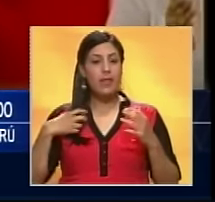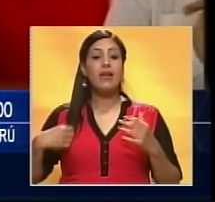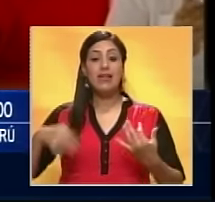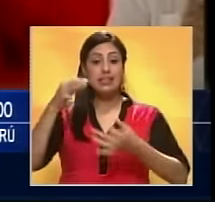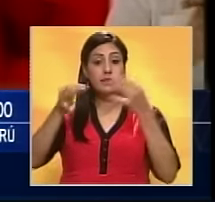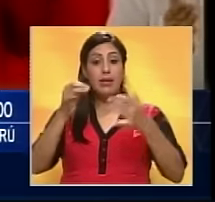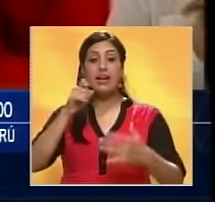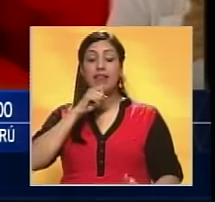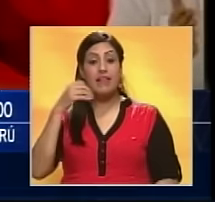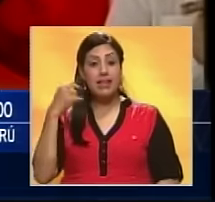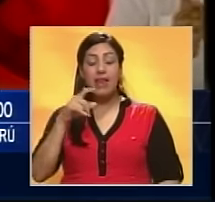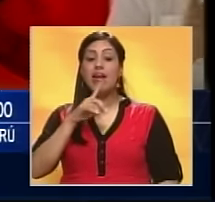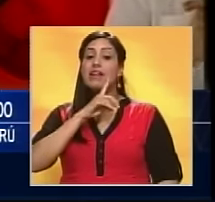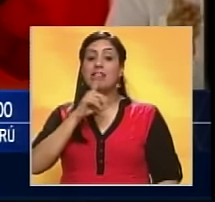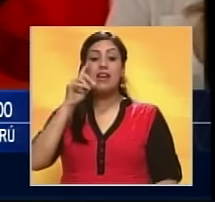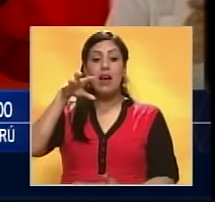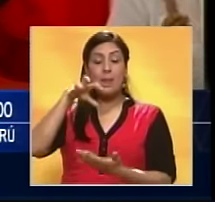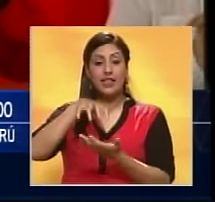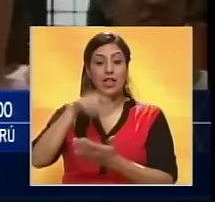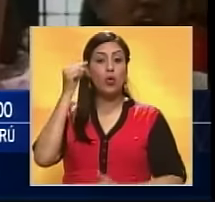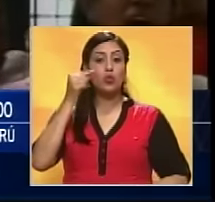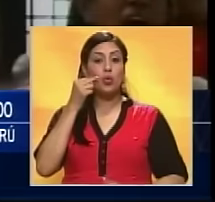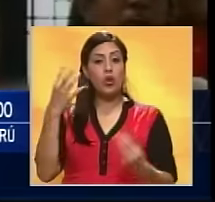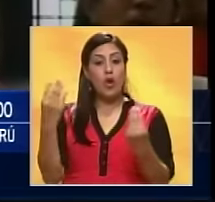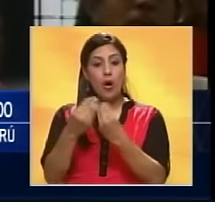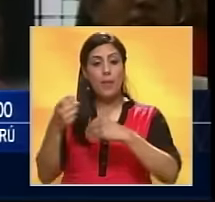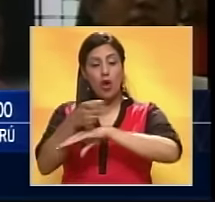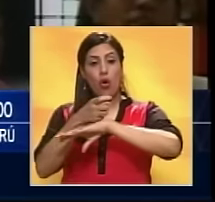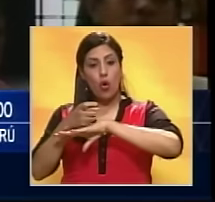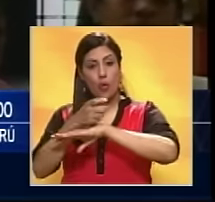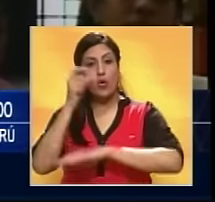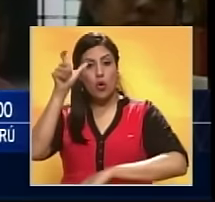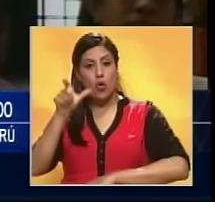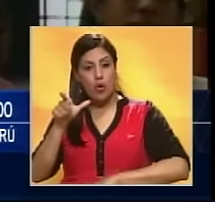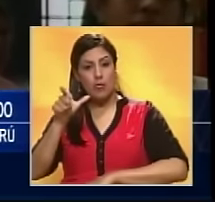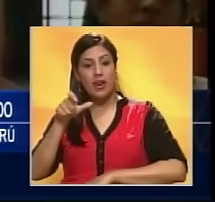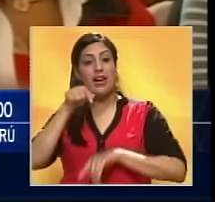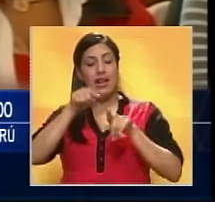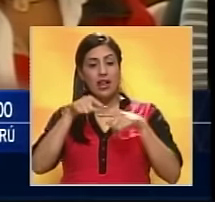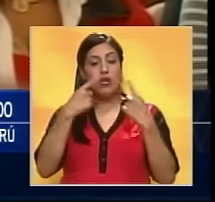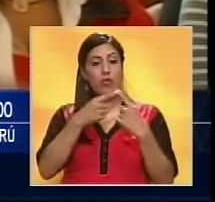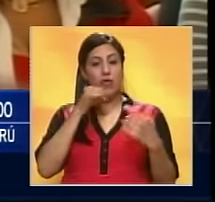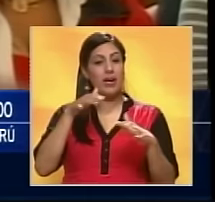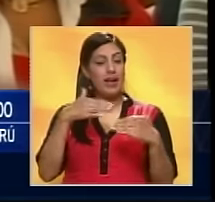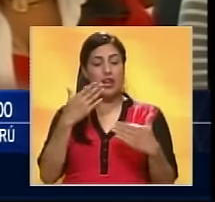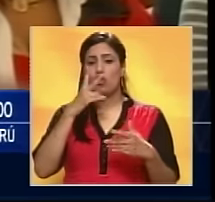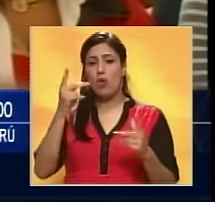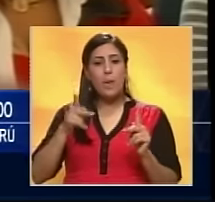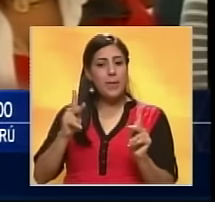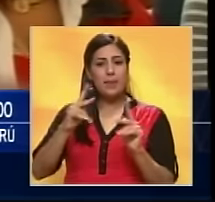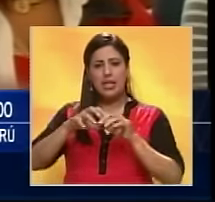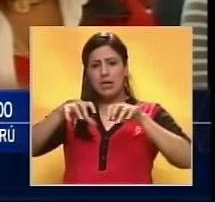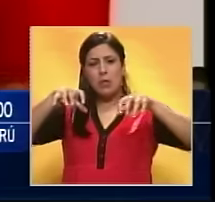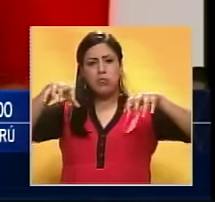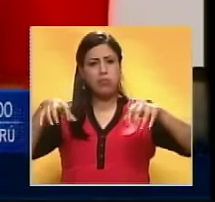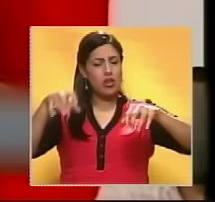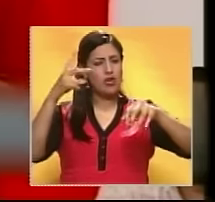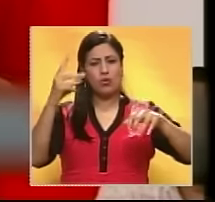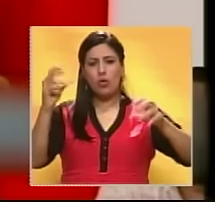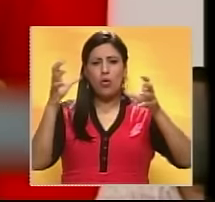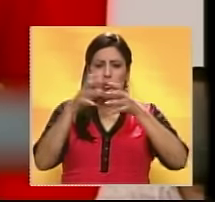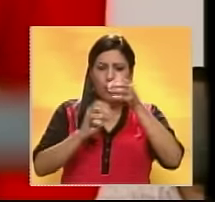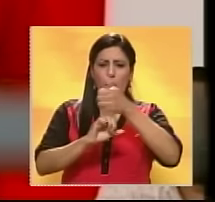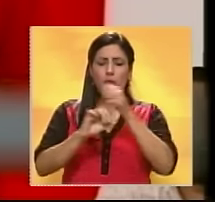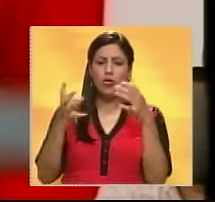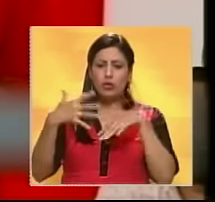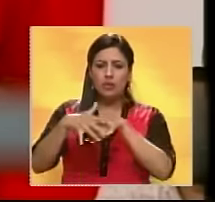Estas declaraciones se fueron dadas desde el estado Sucre en compañía del gobernador Edwin Rojas. Desde allí, Cabello exhortó a no permitir divisiones dentro de las filas de